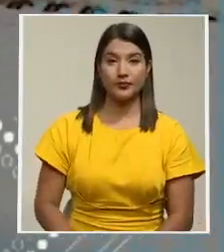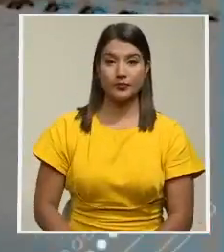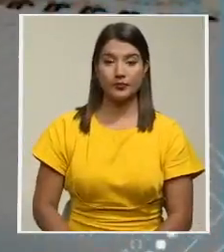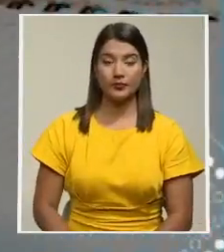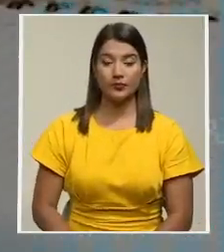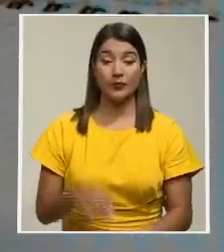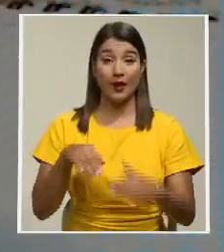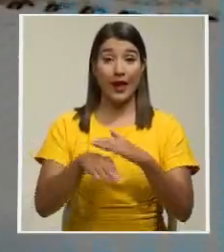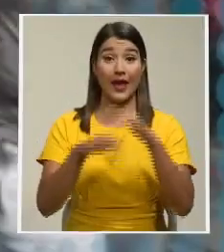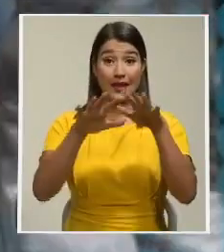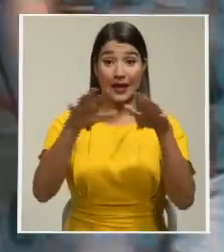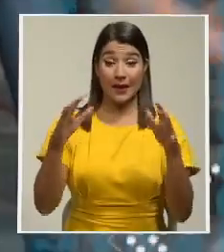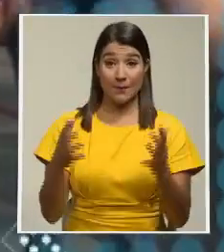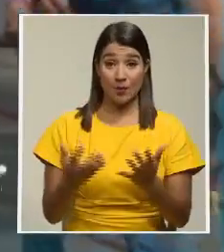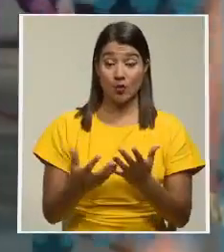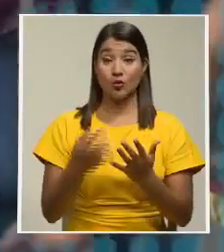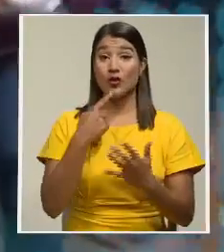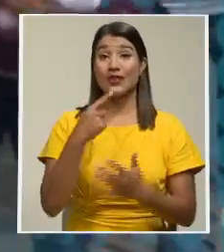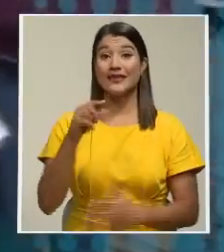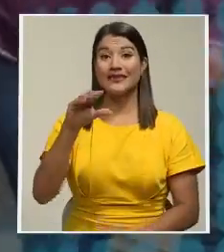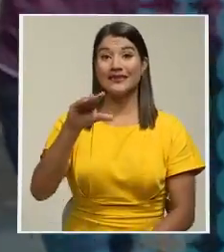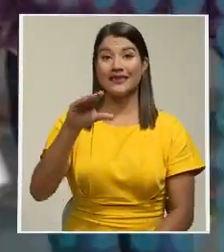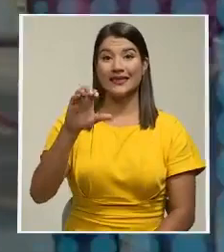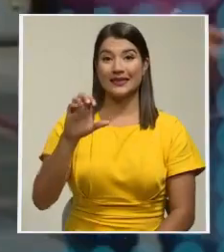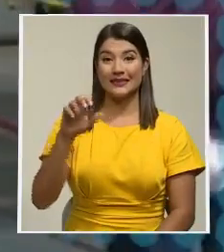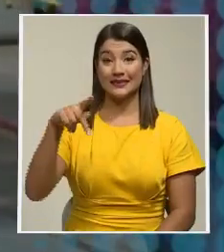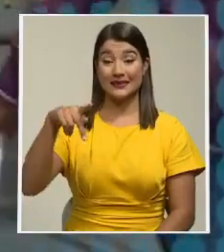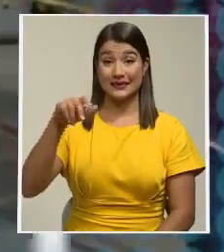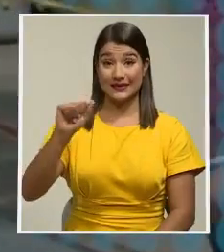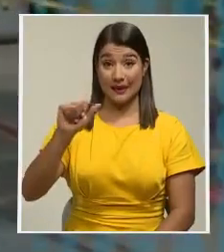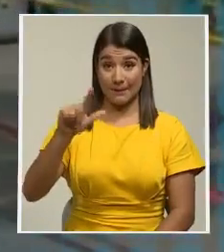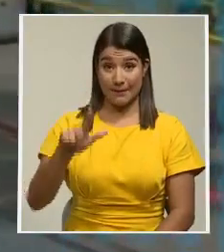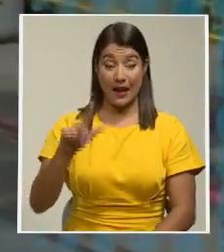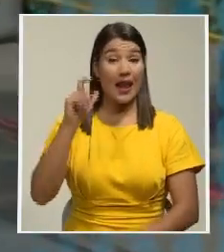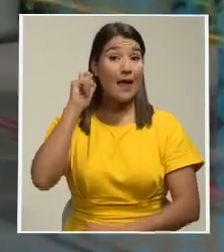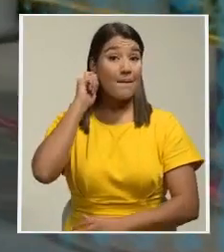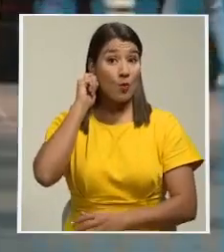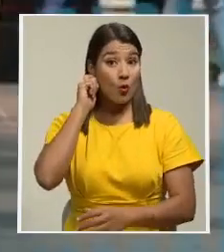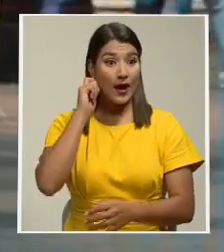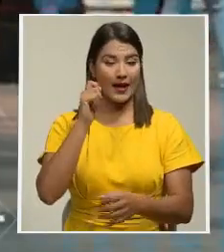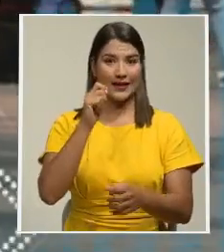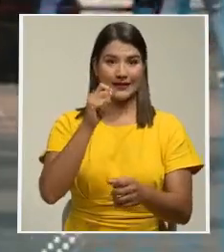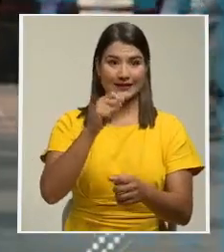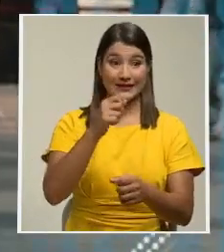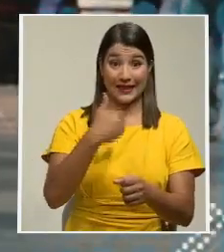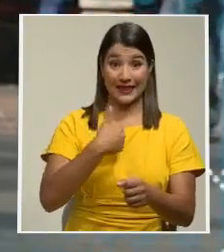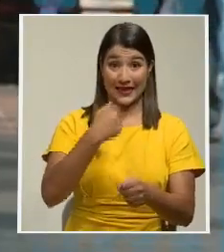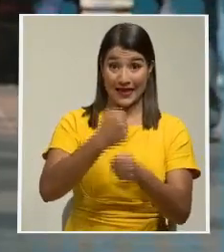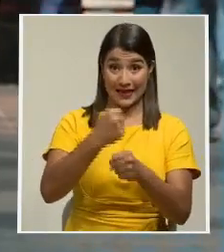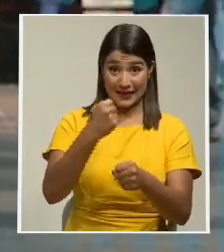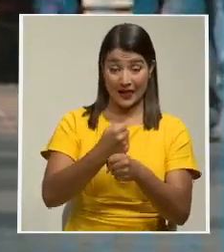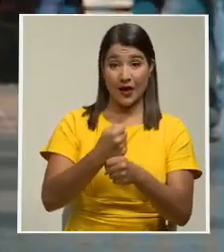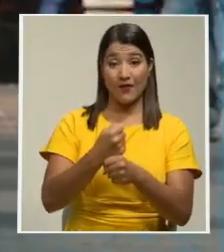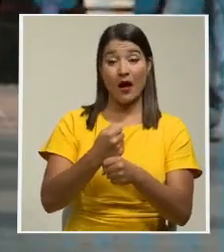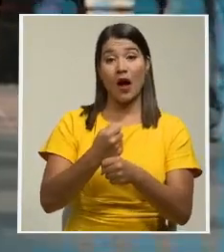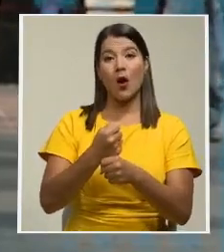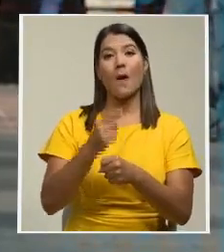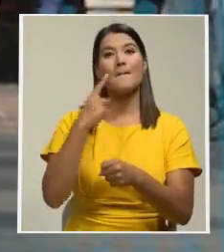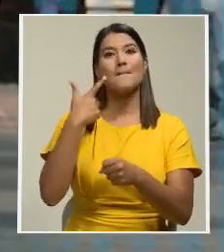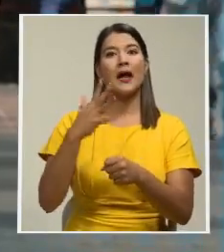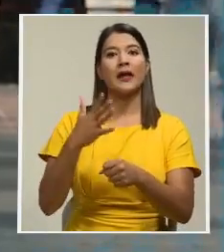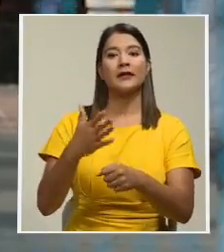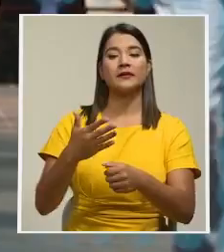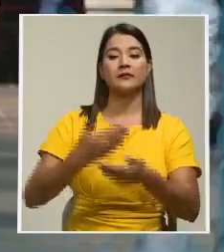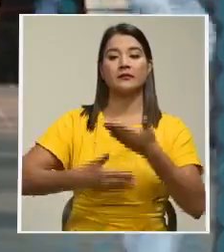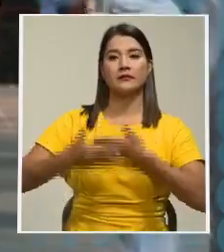En el mundo, según datos de la CEPAL, la participación de las mujeres en el mercado laboral retrocedió una década en Latinoamérica